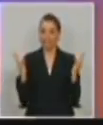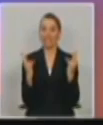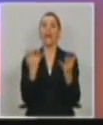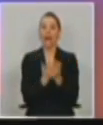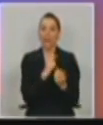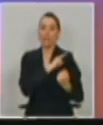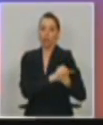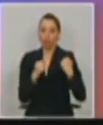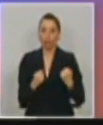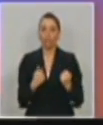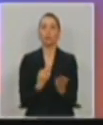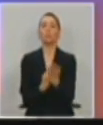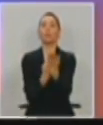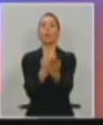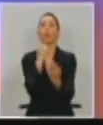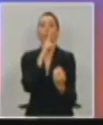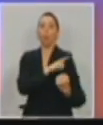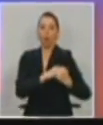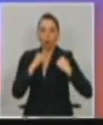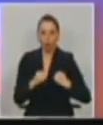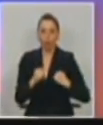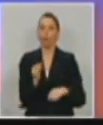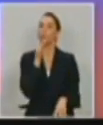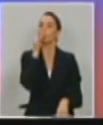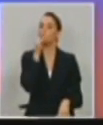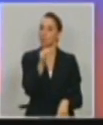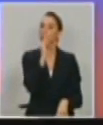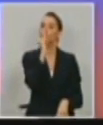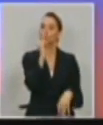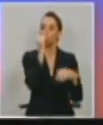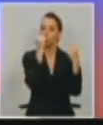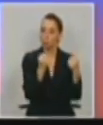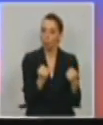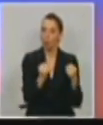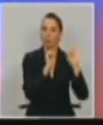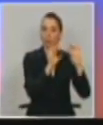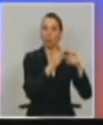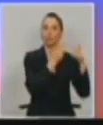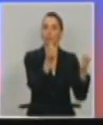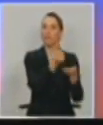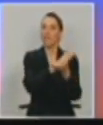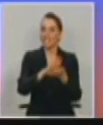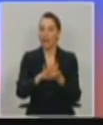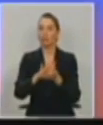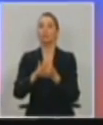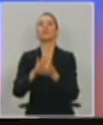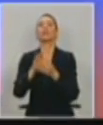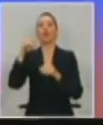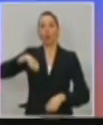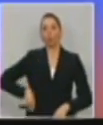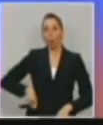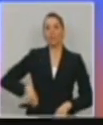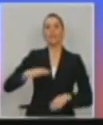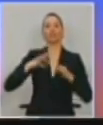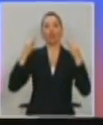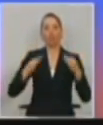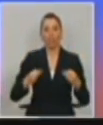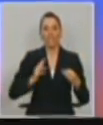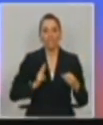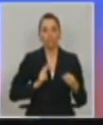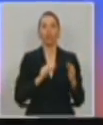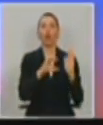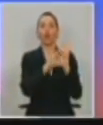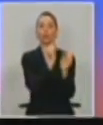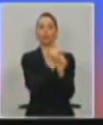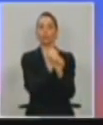coraje, yo les propongo un tipo de coraje. El coraje de decir que sí se puede tener educación pública gratuita, un sistema de jubilaciones digno, un código al trabajo